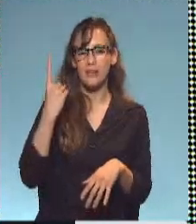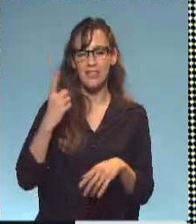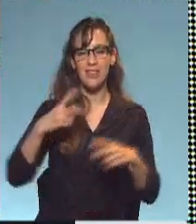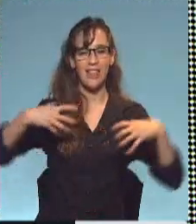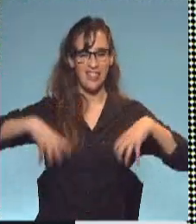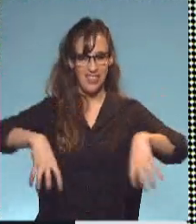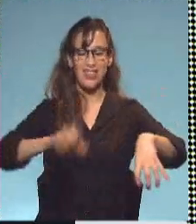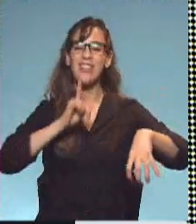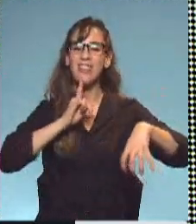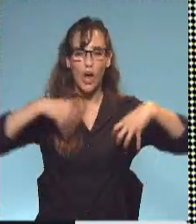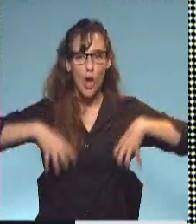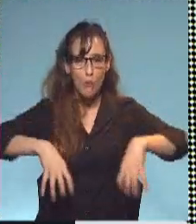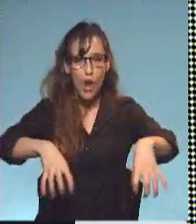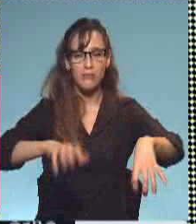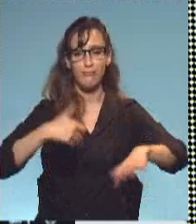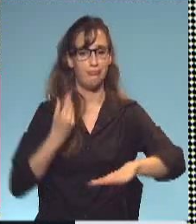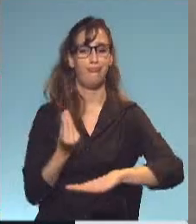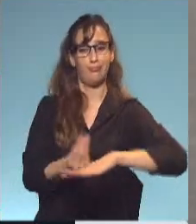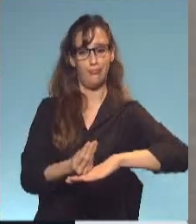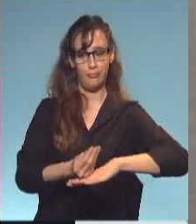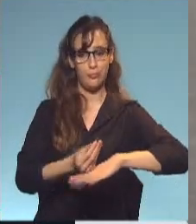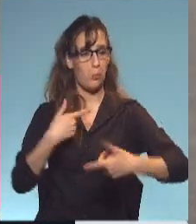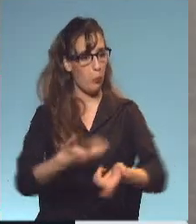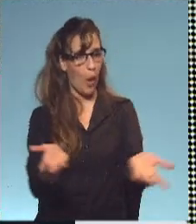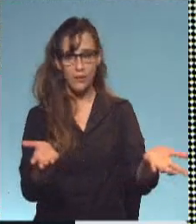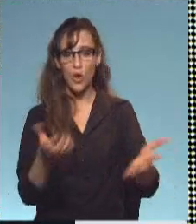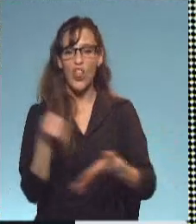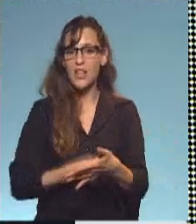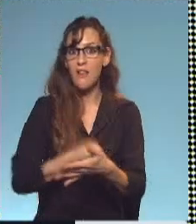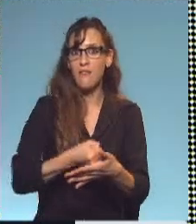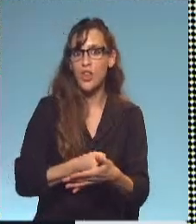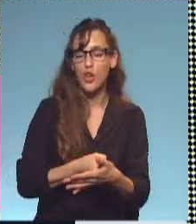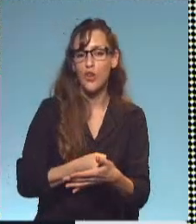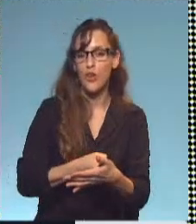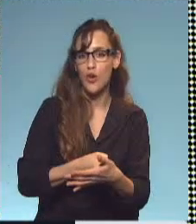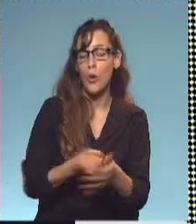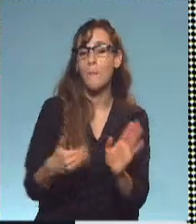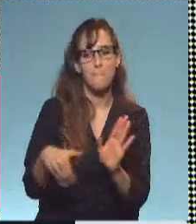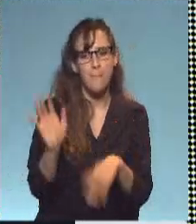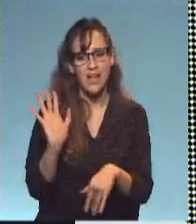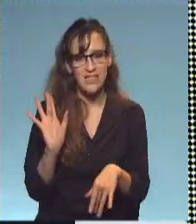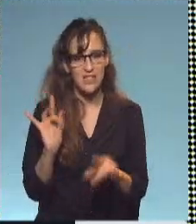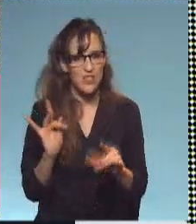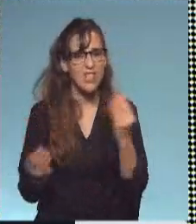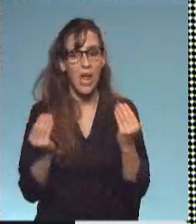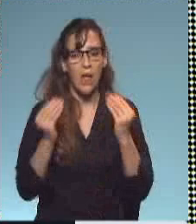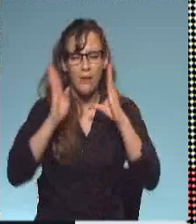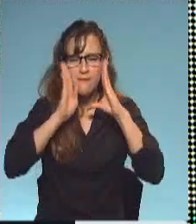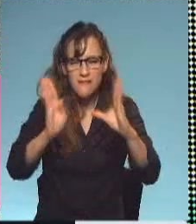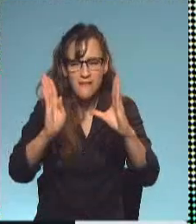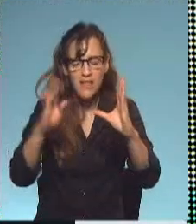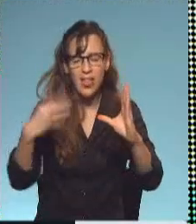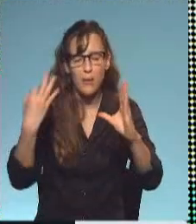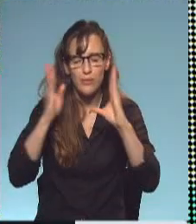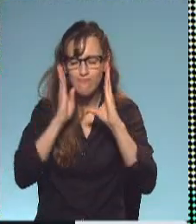Tecnópolis y ahora y lo hacía realmente con un montón de gente. Hay un desafío que es el de no... Para mí el mayor desafío es el no desconcentrarme. Porque ¿qué es lo que estoy